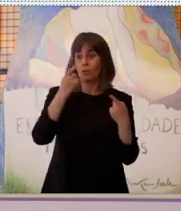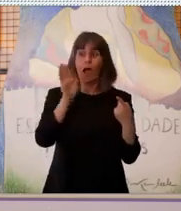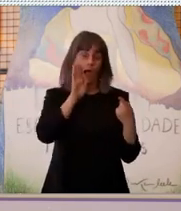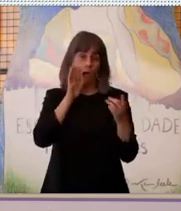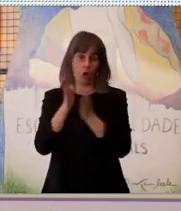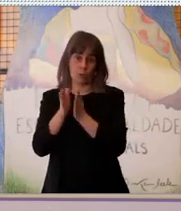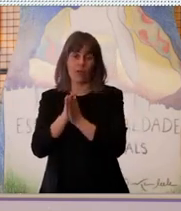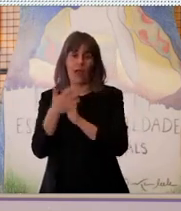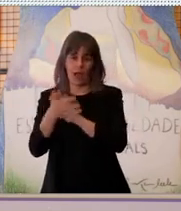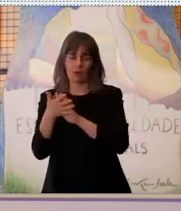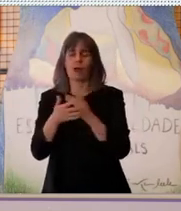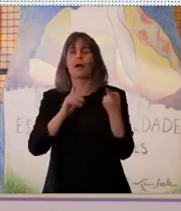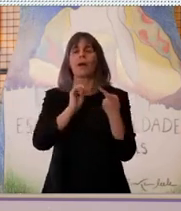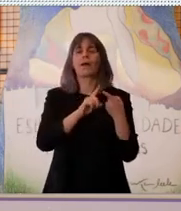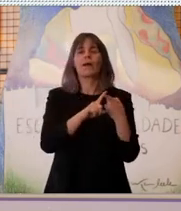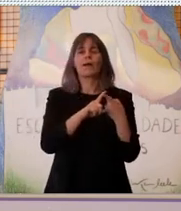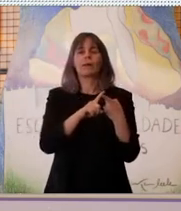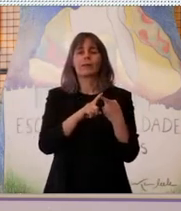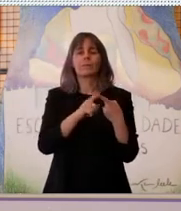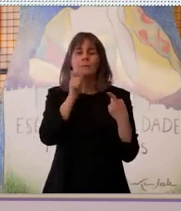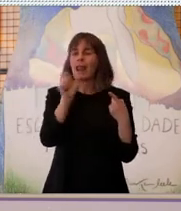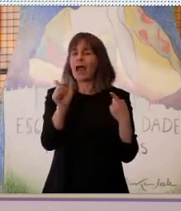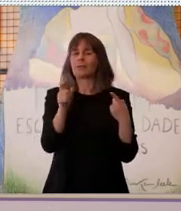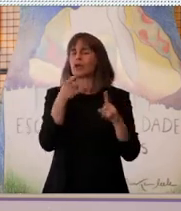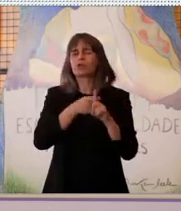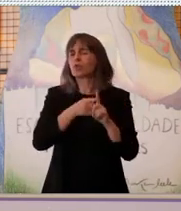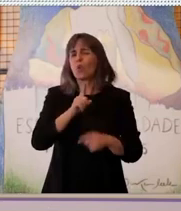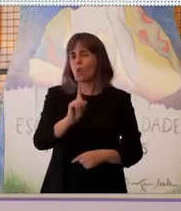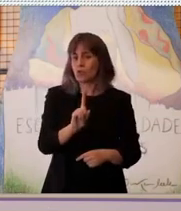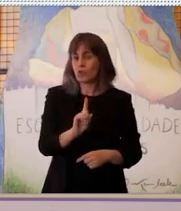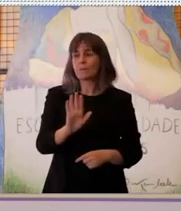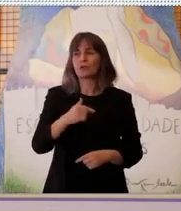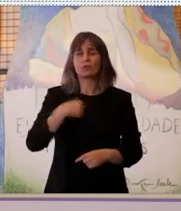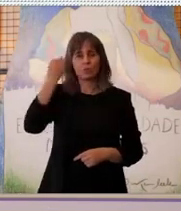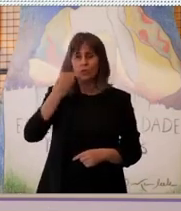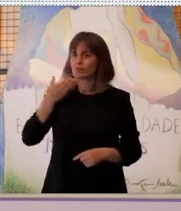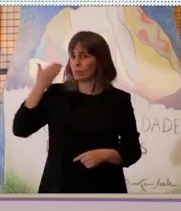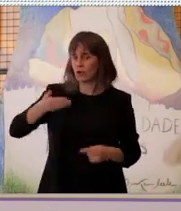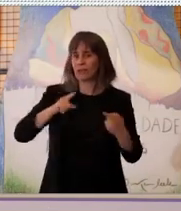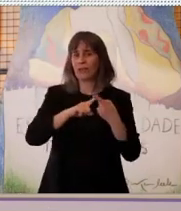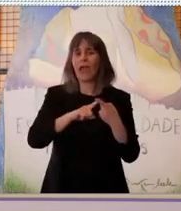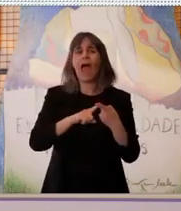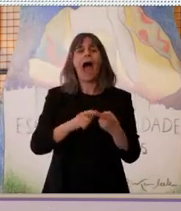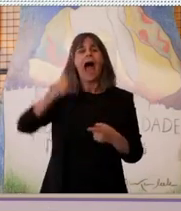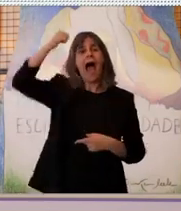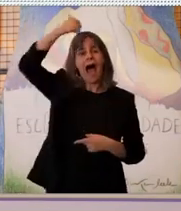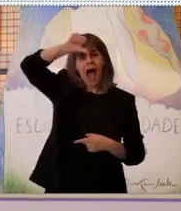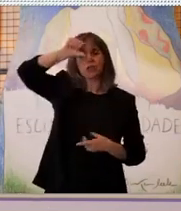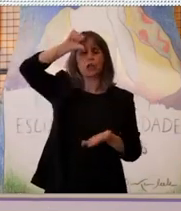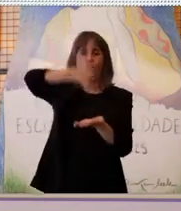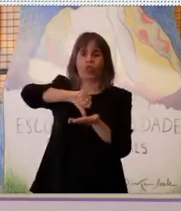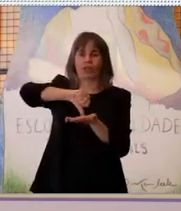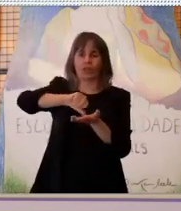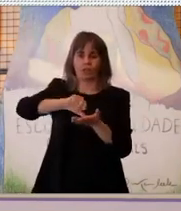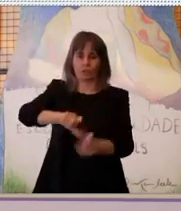estoy Completamente de acuerdo eso que esa palabra Que no usamos mucho pero que me parece un poco el kit de la cuestión que es el androcentrismo a la hora de hacer